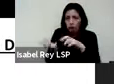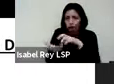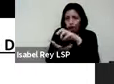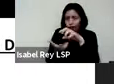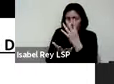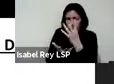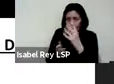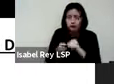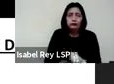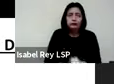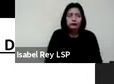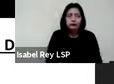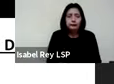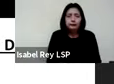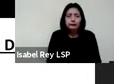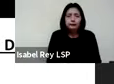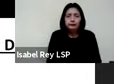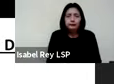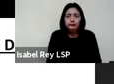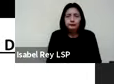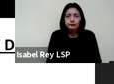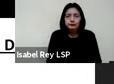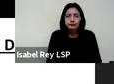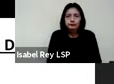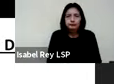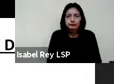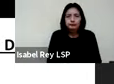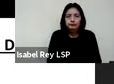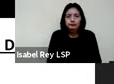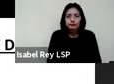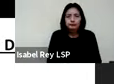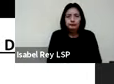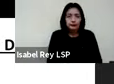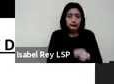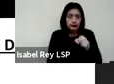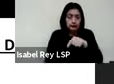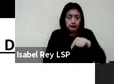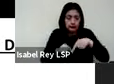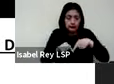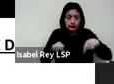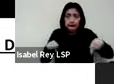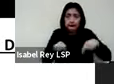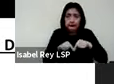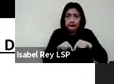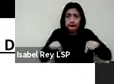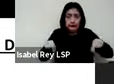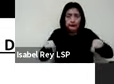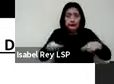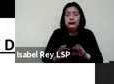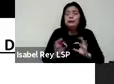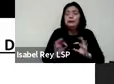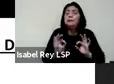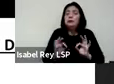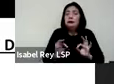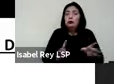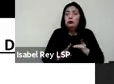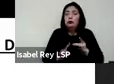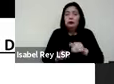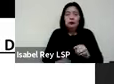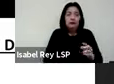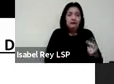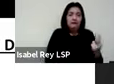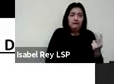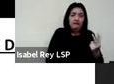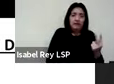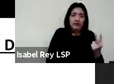de 4 factores. Y esto de acá es el riesgo de contagio. Verde